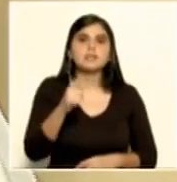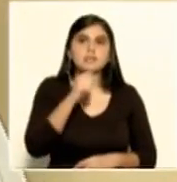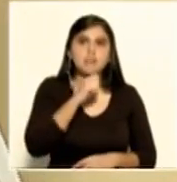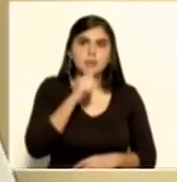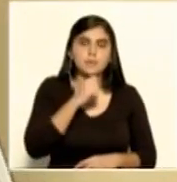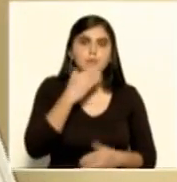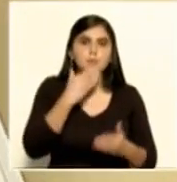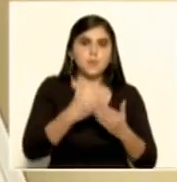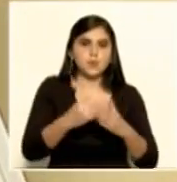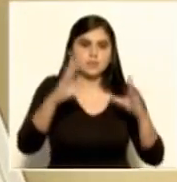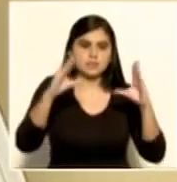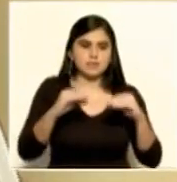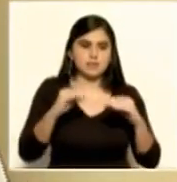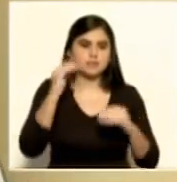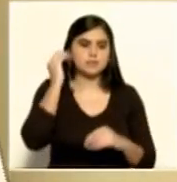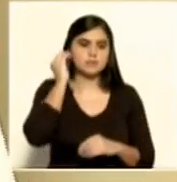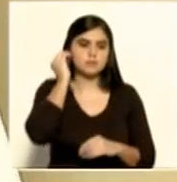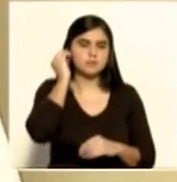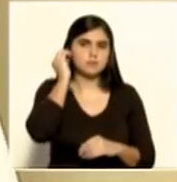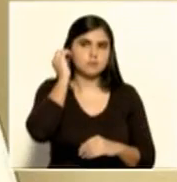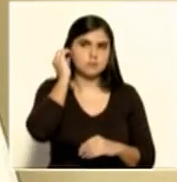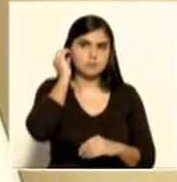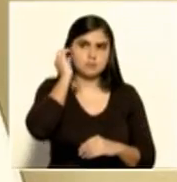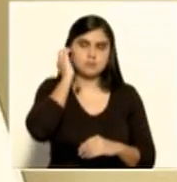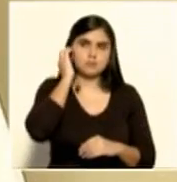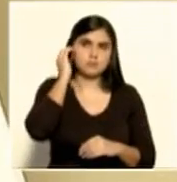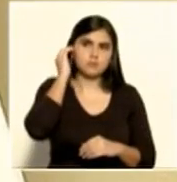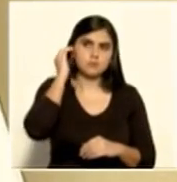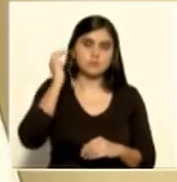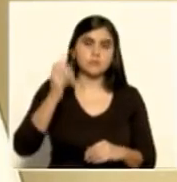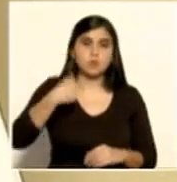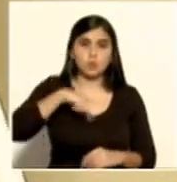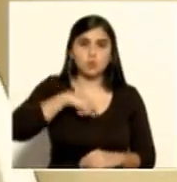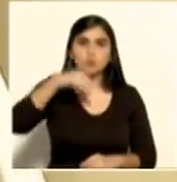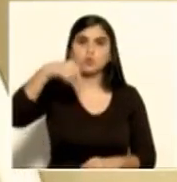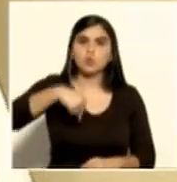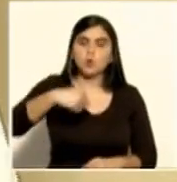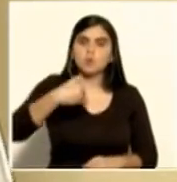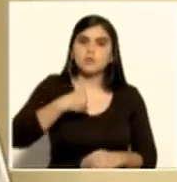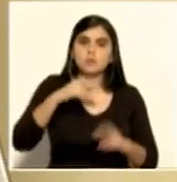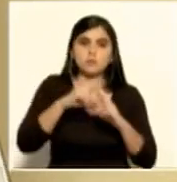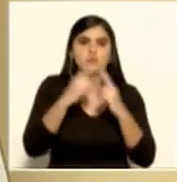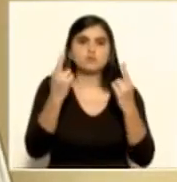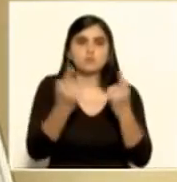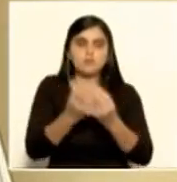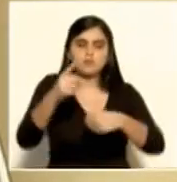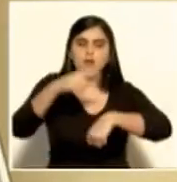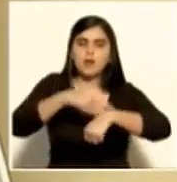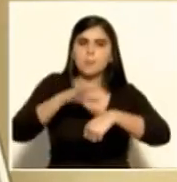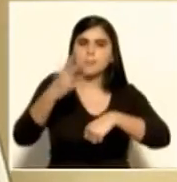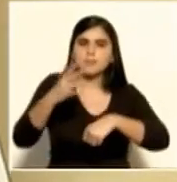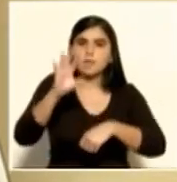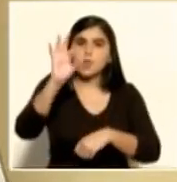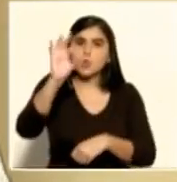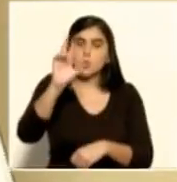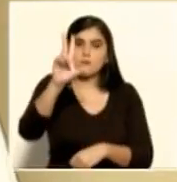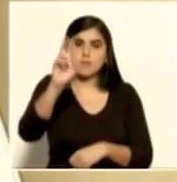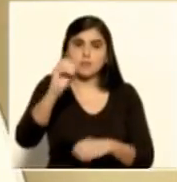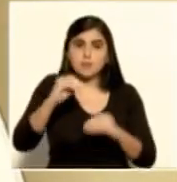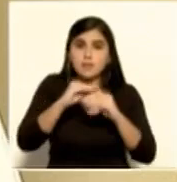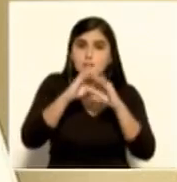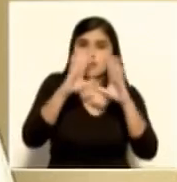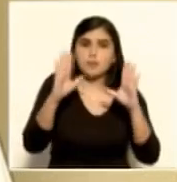ustedes, buenas tardes. Nosotros el día de hoy tuvimos una reunión a eso de las 9:30 de la